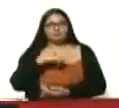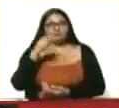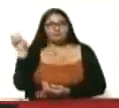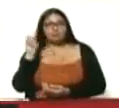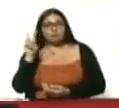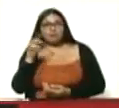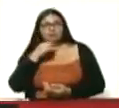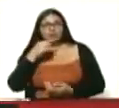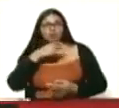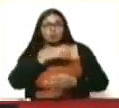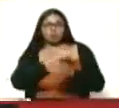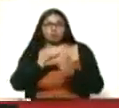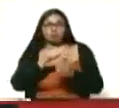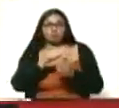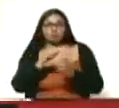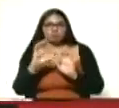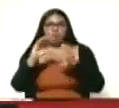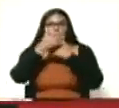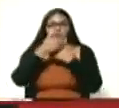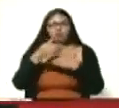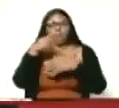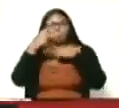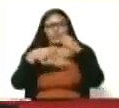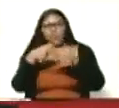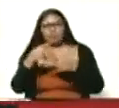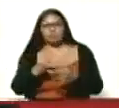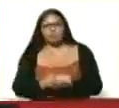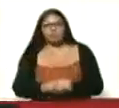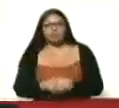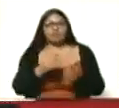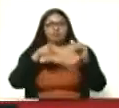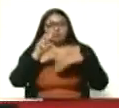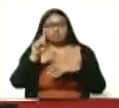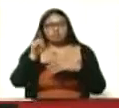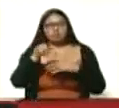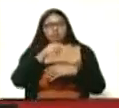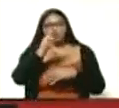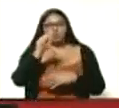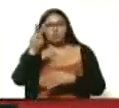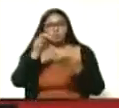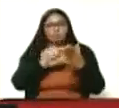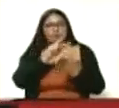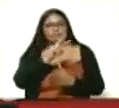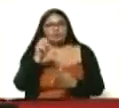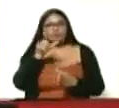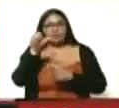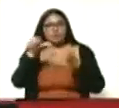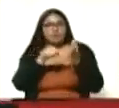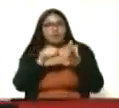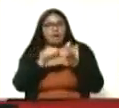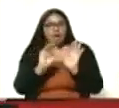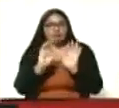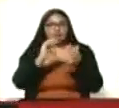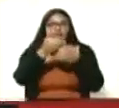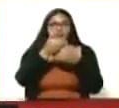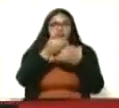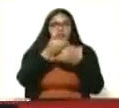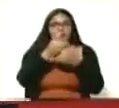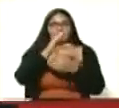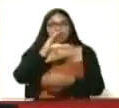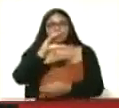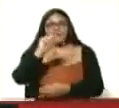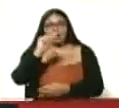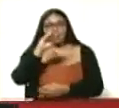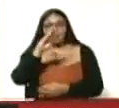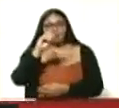secuestro político. Pero bueno, Alex, el 12 de junio de 2020, en un viaje para Irán, fue secuestrado en Cabo Verde.